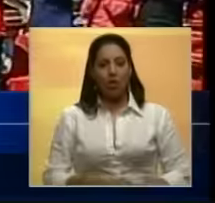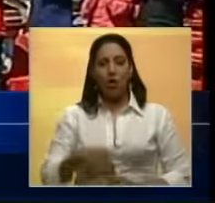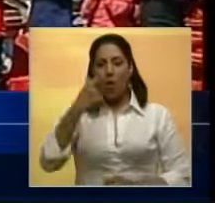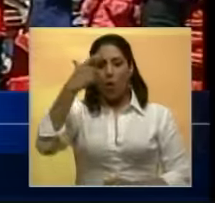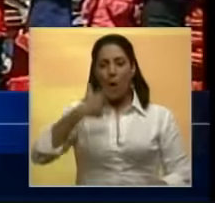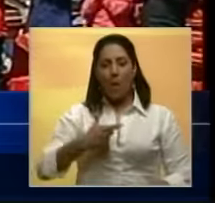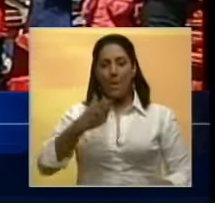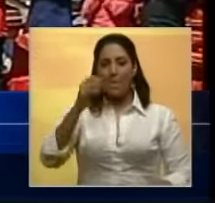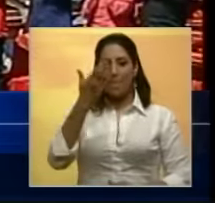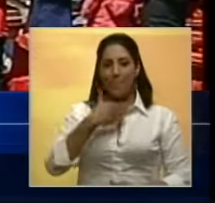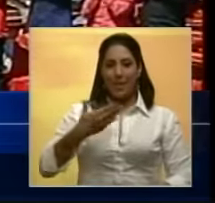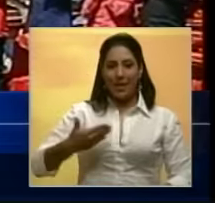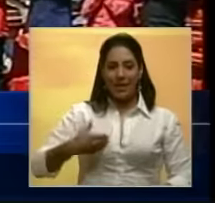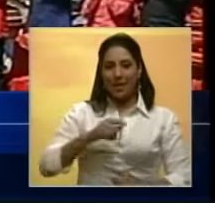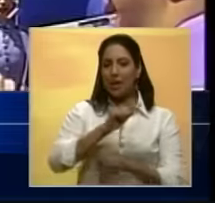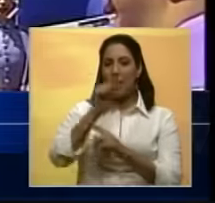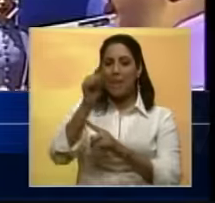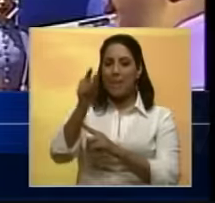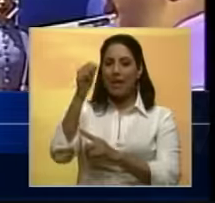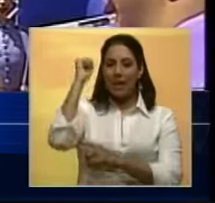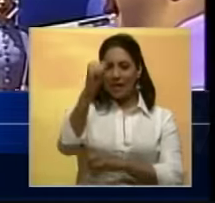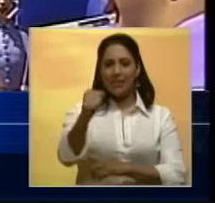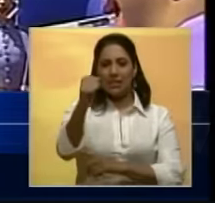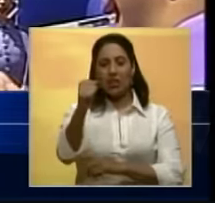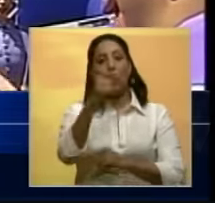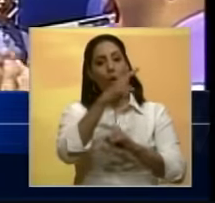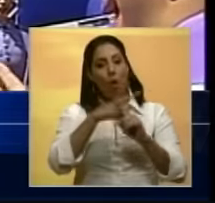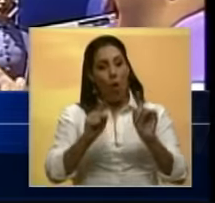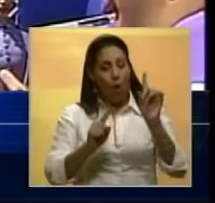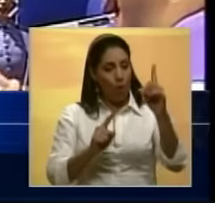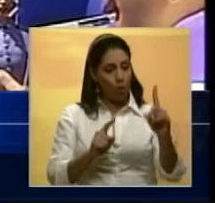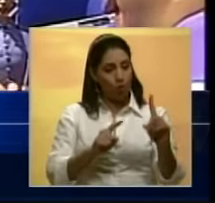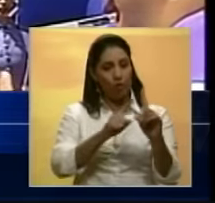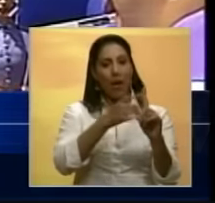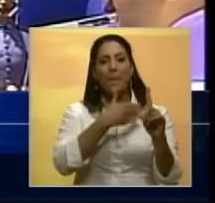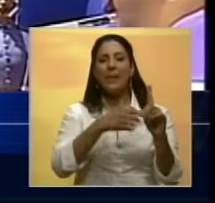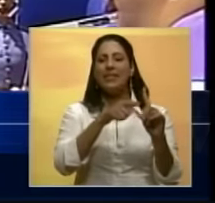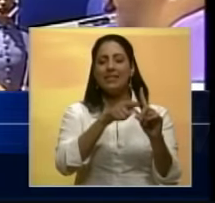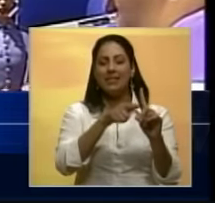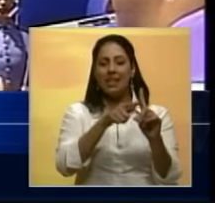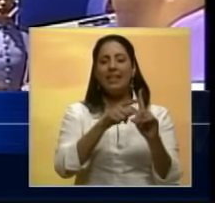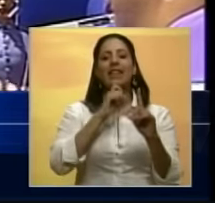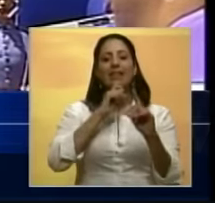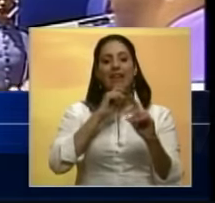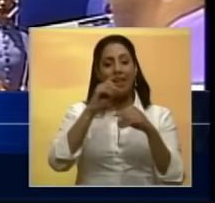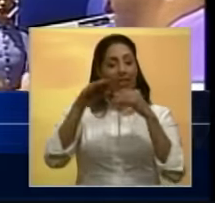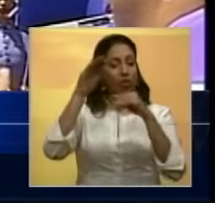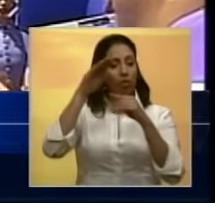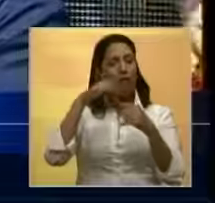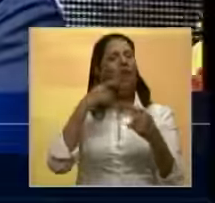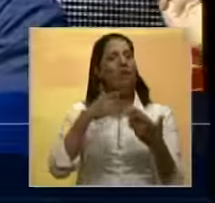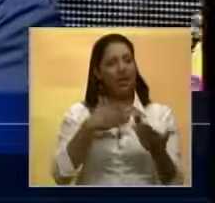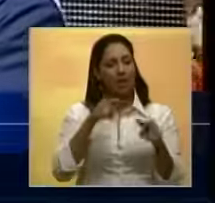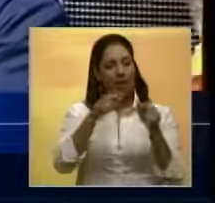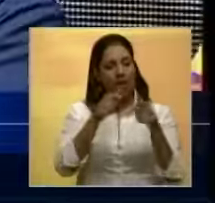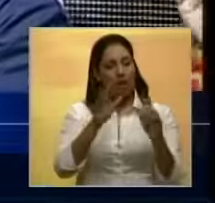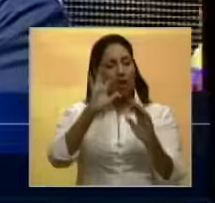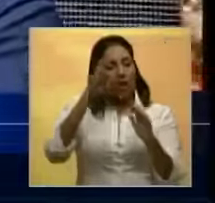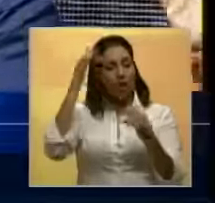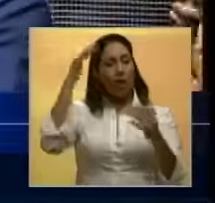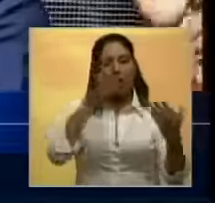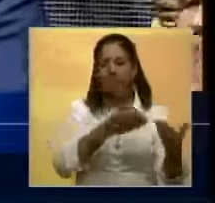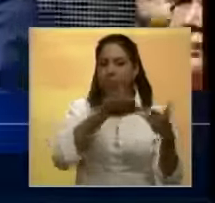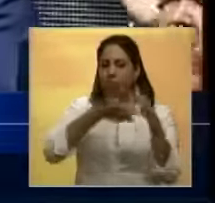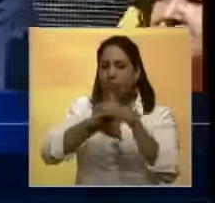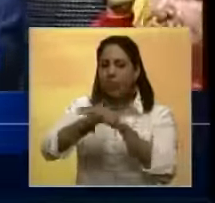Un presidente lo mandó a matar y otro presidente hizo y quiso que su gloria entrara